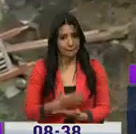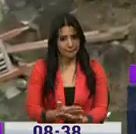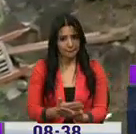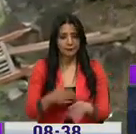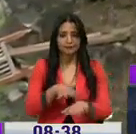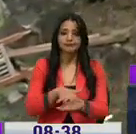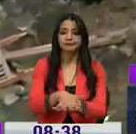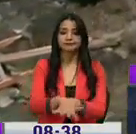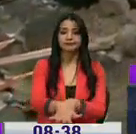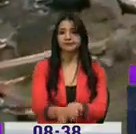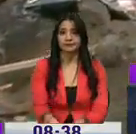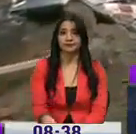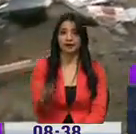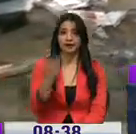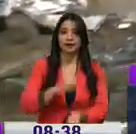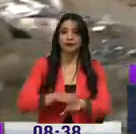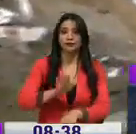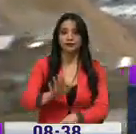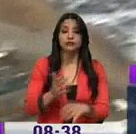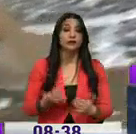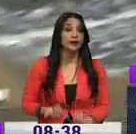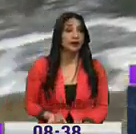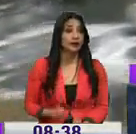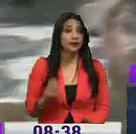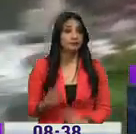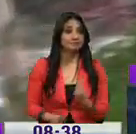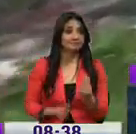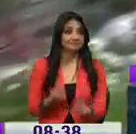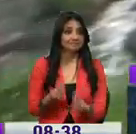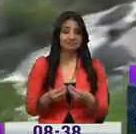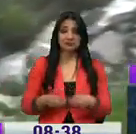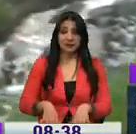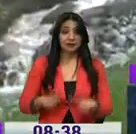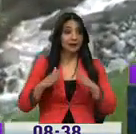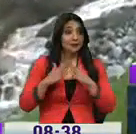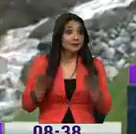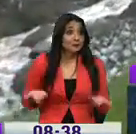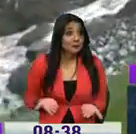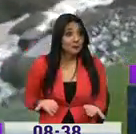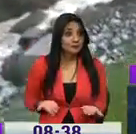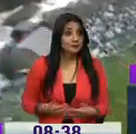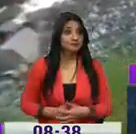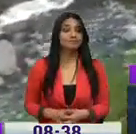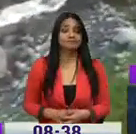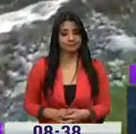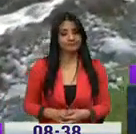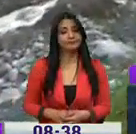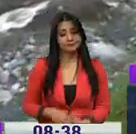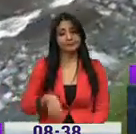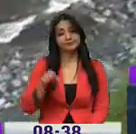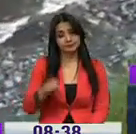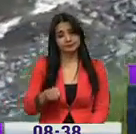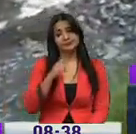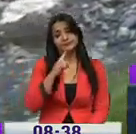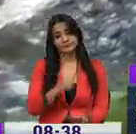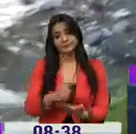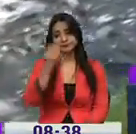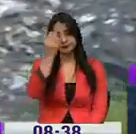del Río Blanco y usted ahora prácticamente no tiene a dónde ir. Así es, señor. Buenos